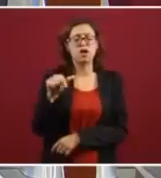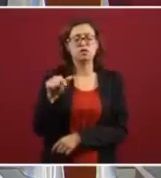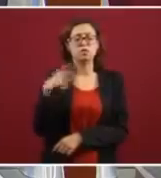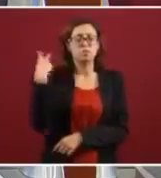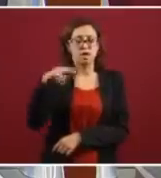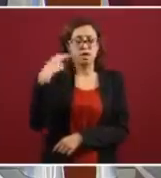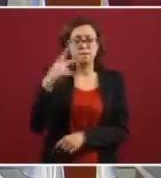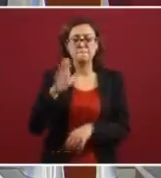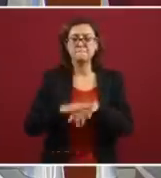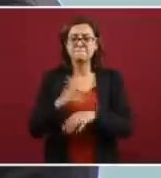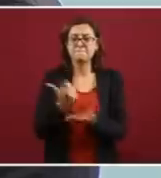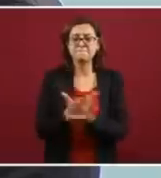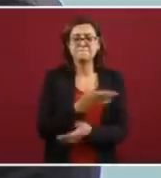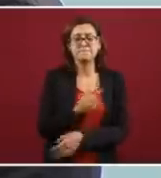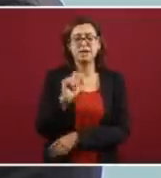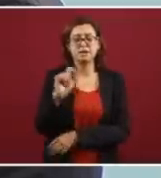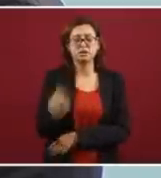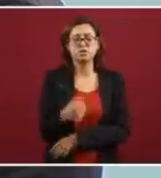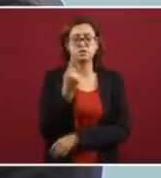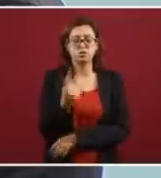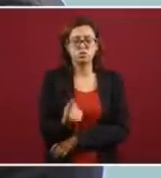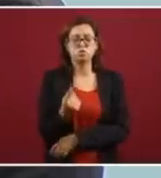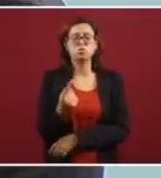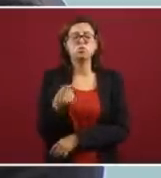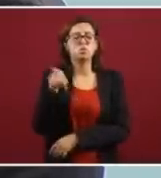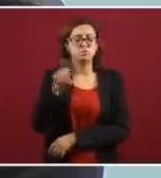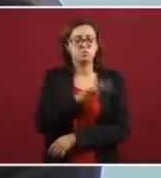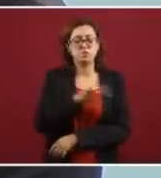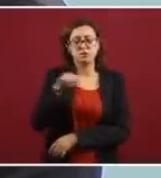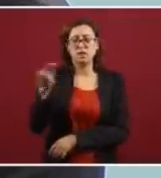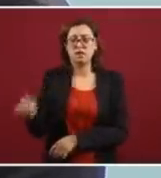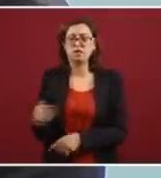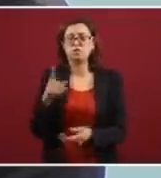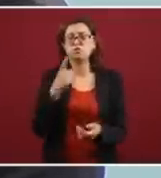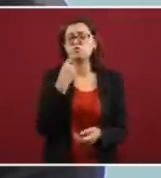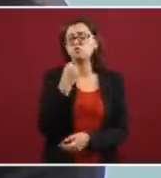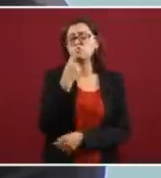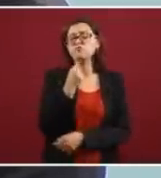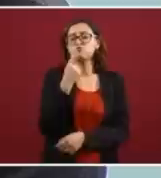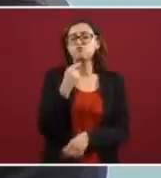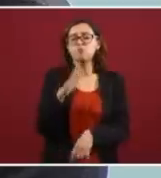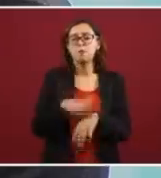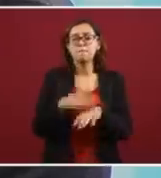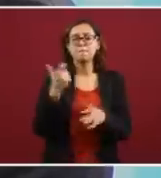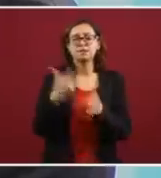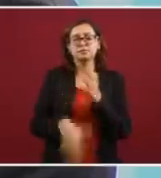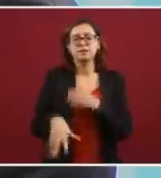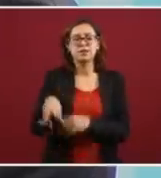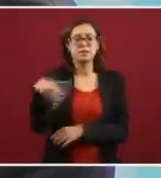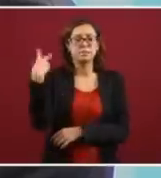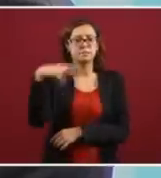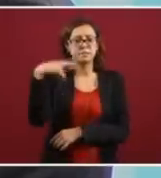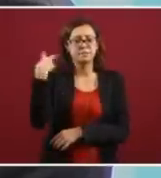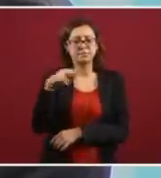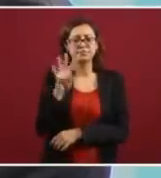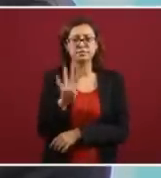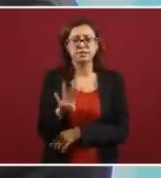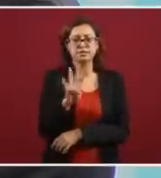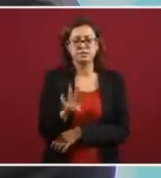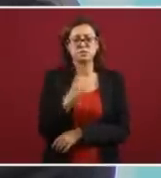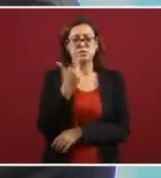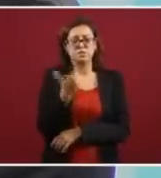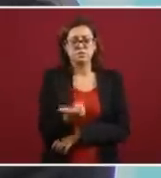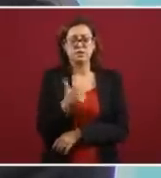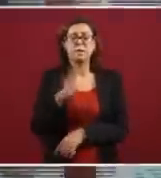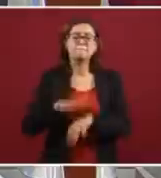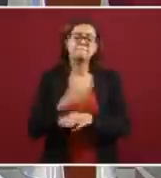cara, 21.52 por litro en Churumuco, Michoacán. En la premium, la más económica en Agua Dulce, Veracruz, 19.06 pesos. La